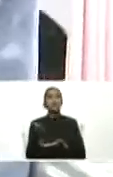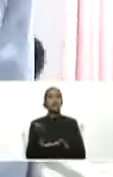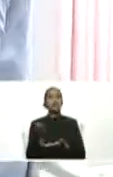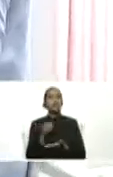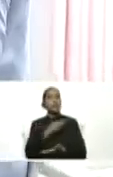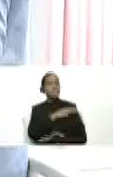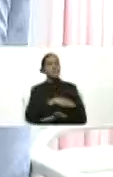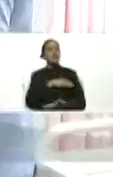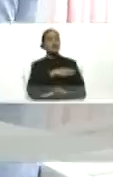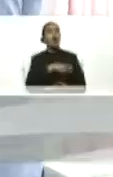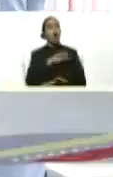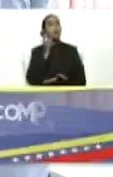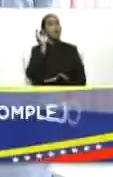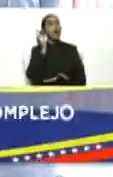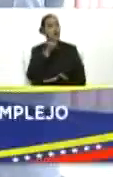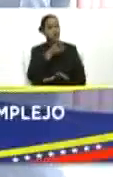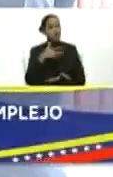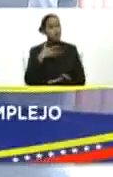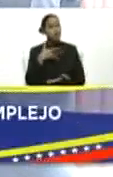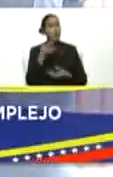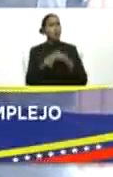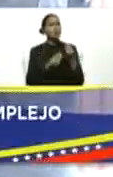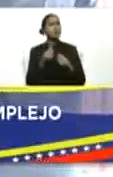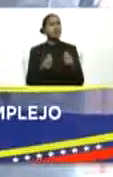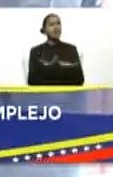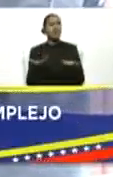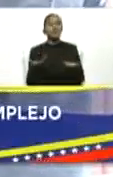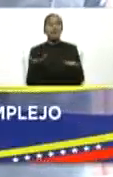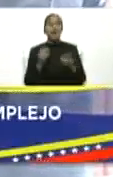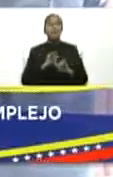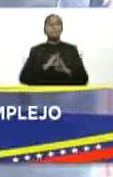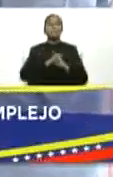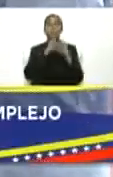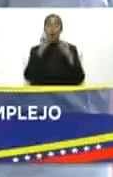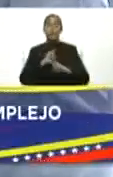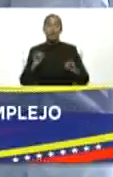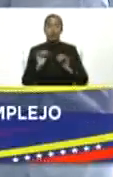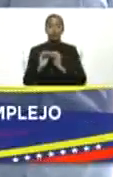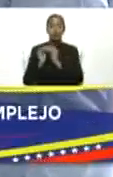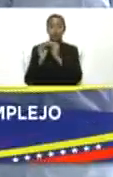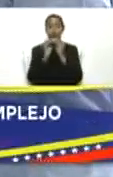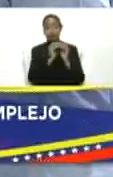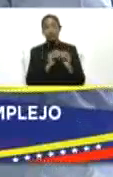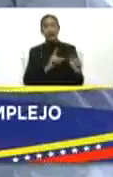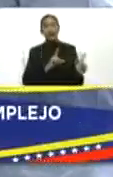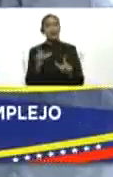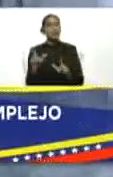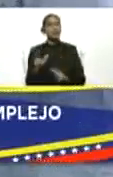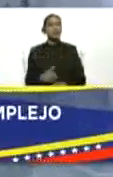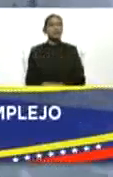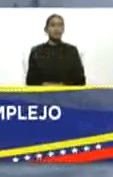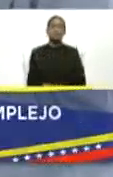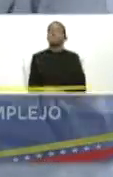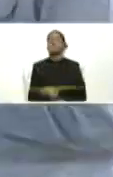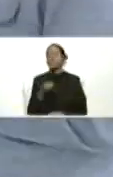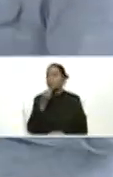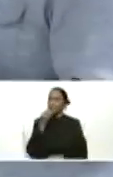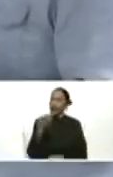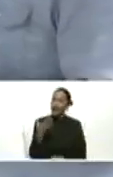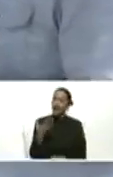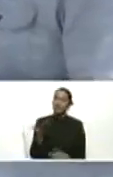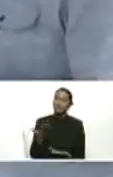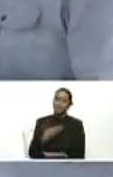te sientes que hayamos podido culminar esta obra con esta calidad? Bueno, primeramente agradecerle,